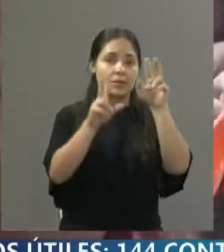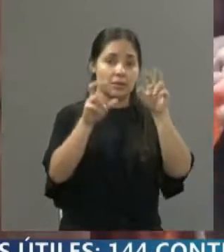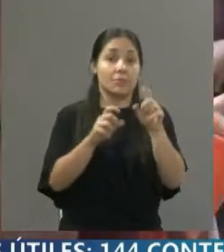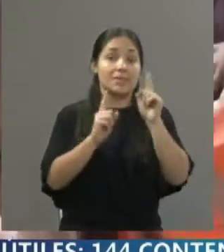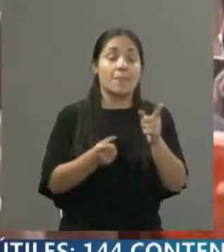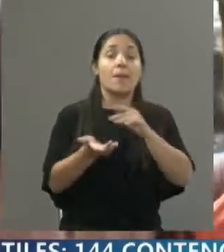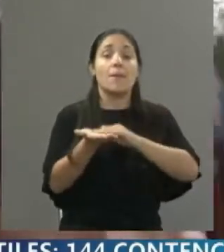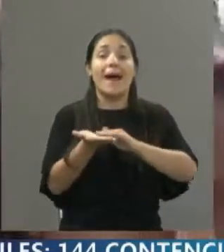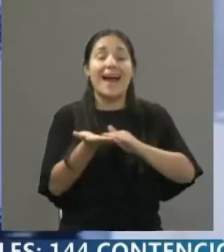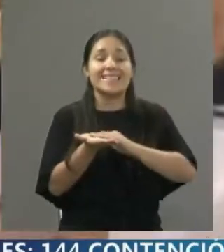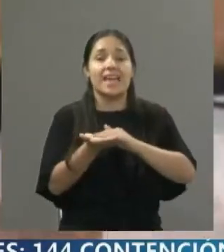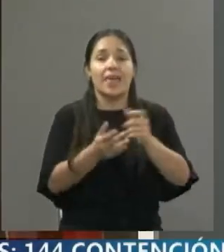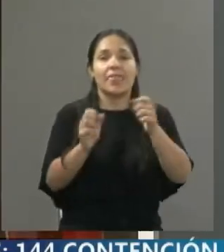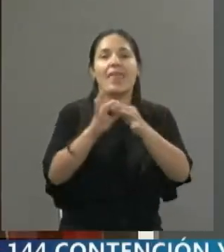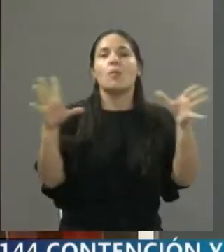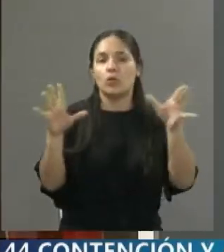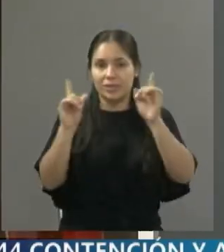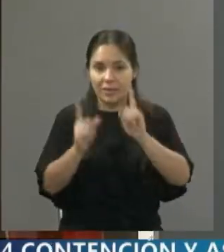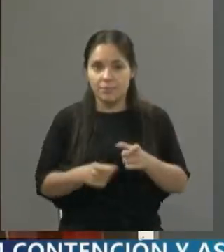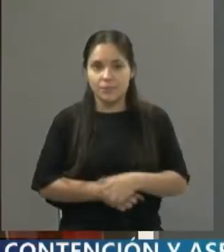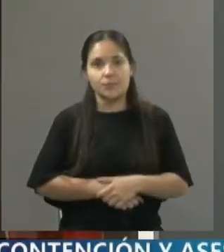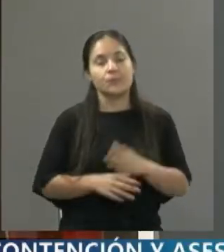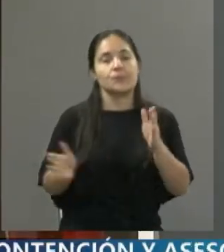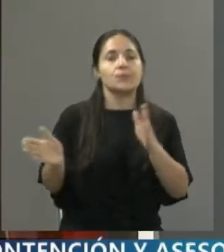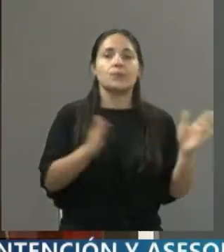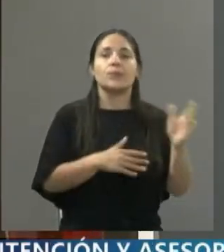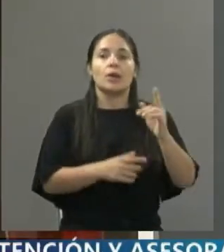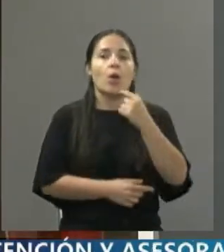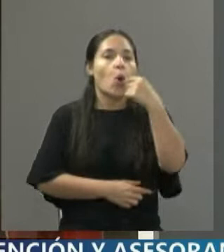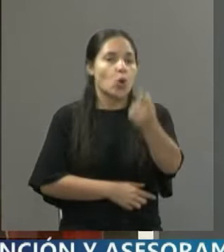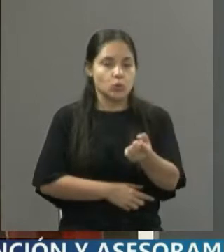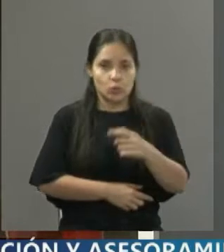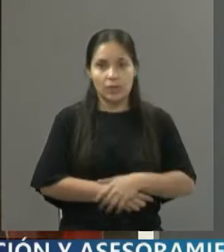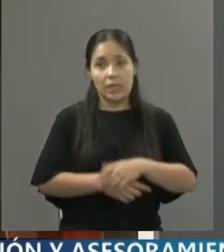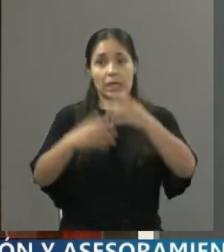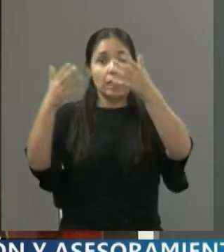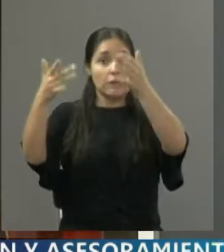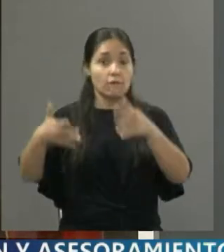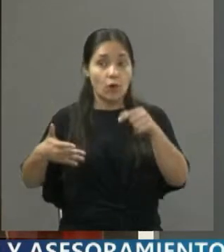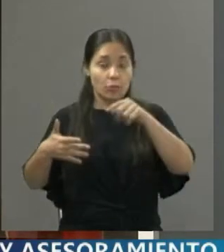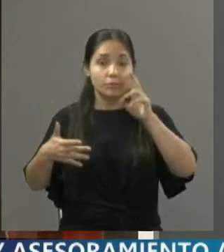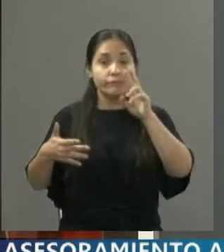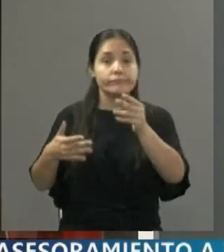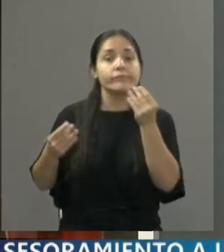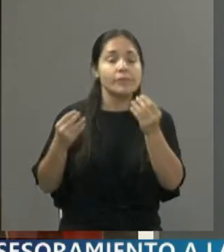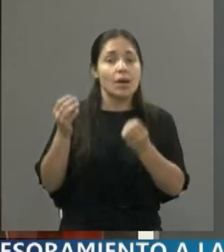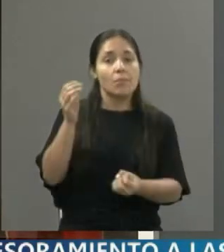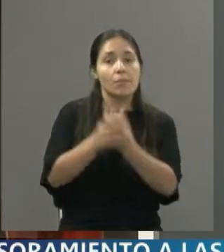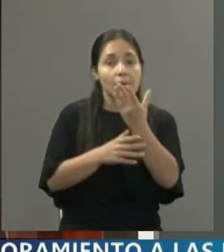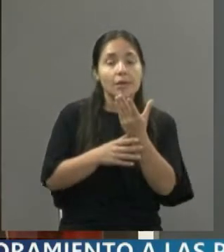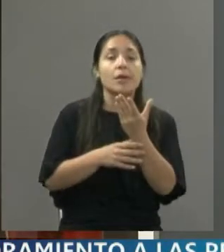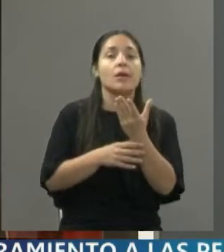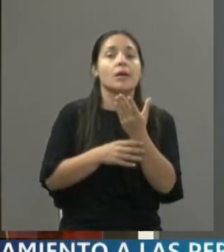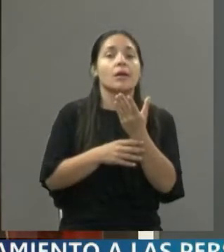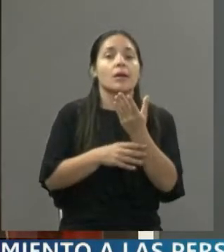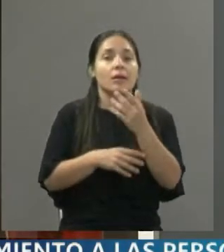¿no? Tal cual. Bianca, otra consulta, porque también el informe lo que muestra es la creación de REPAD, que es